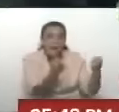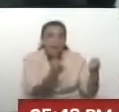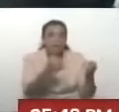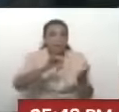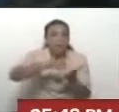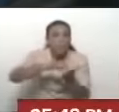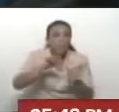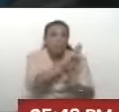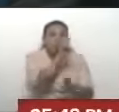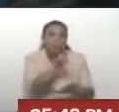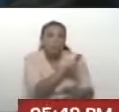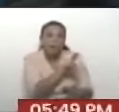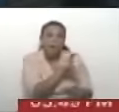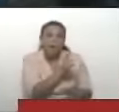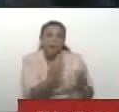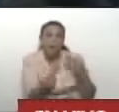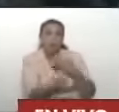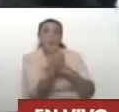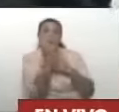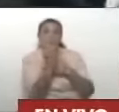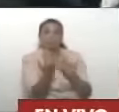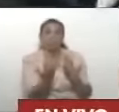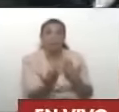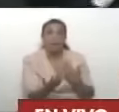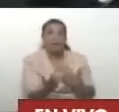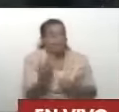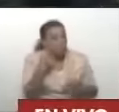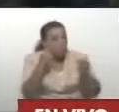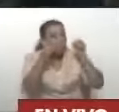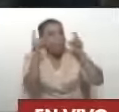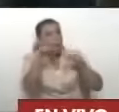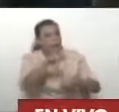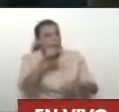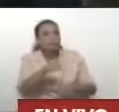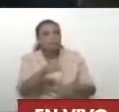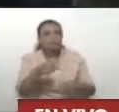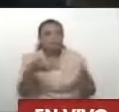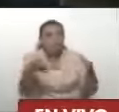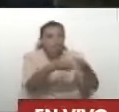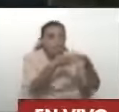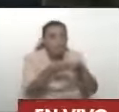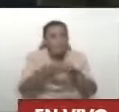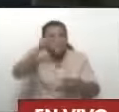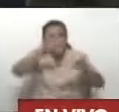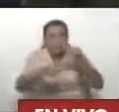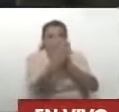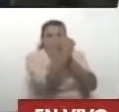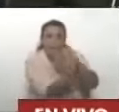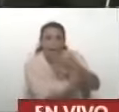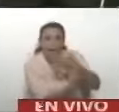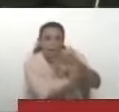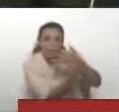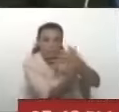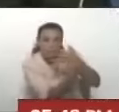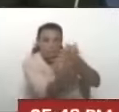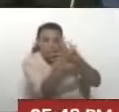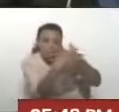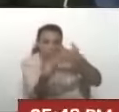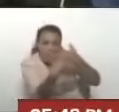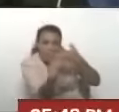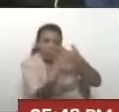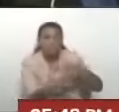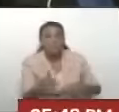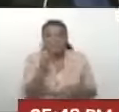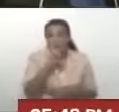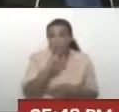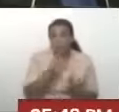para utilizarlas o emplearlas contra otros estados. Nosotros estamos descubriendo ahorita y desmantelando una red de